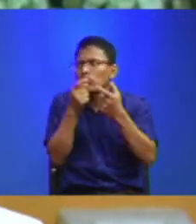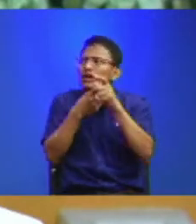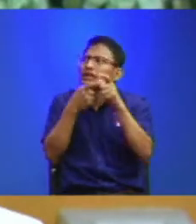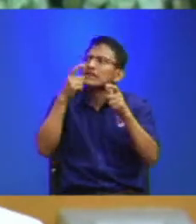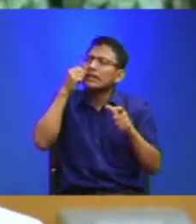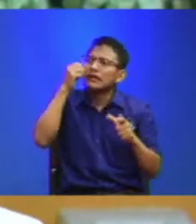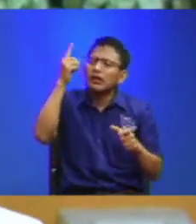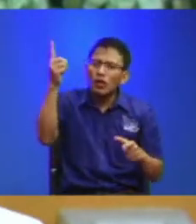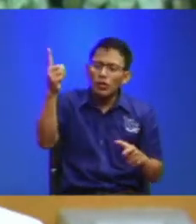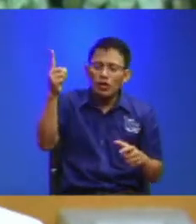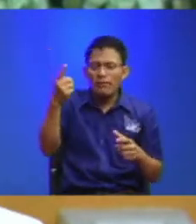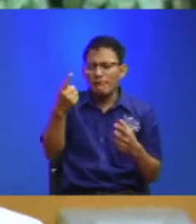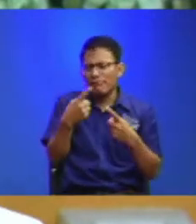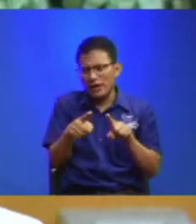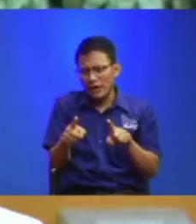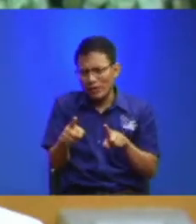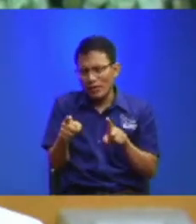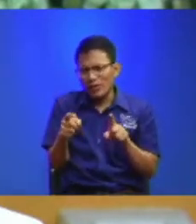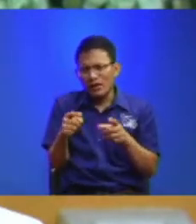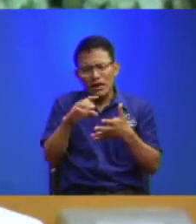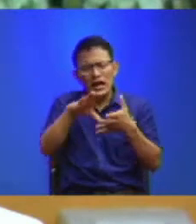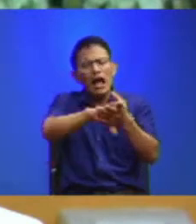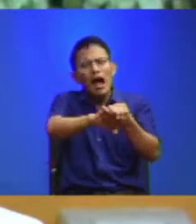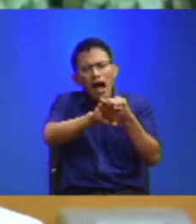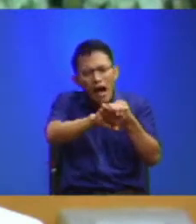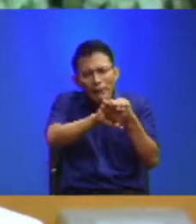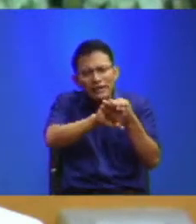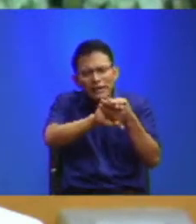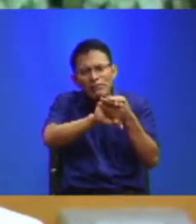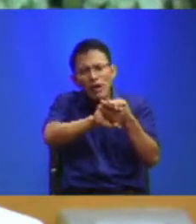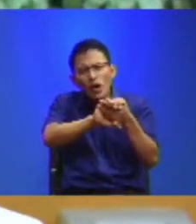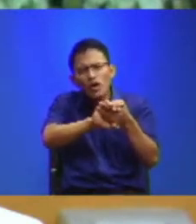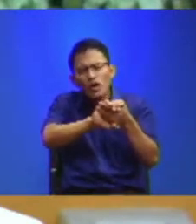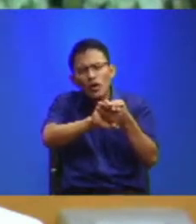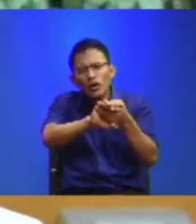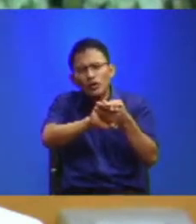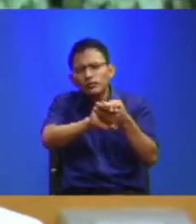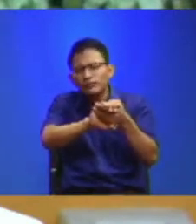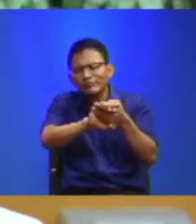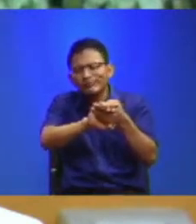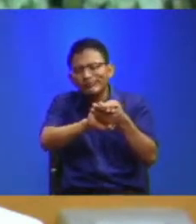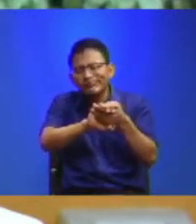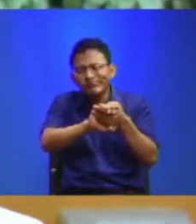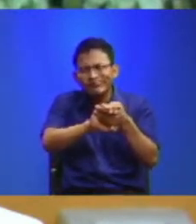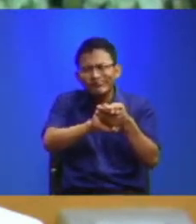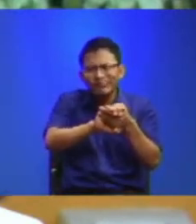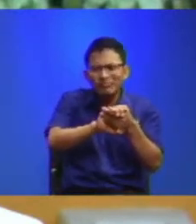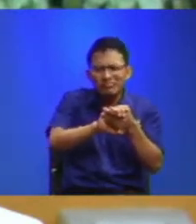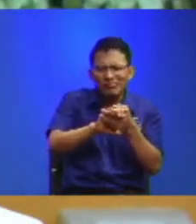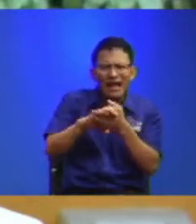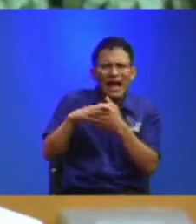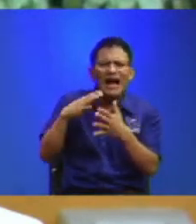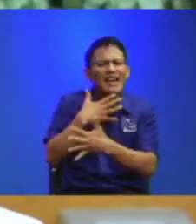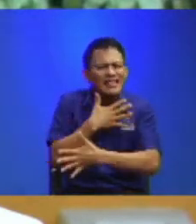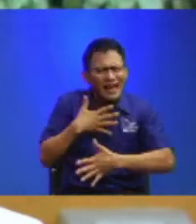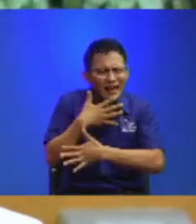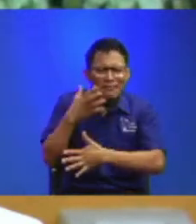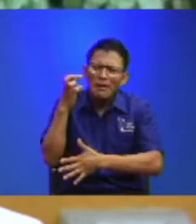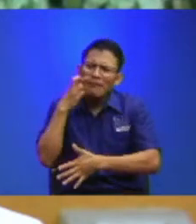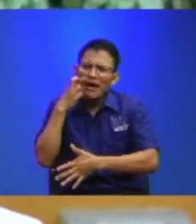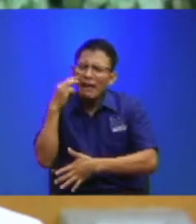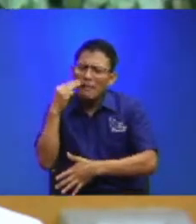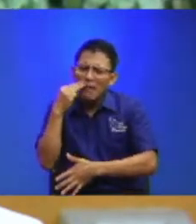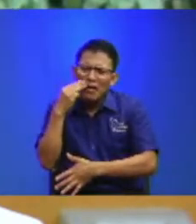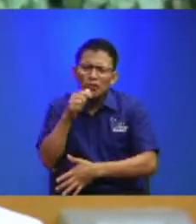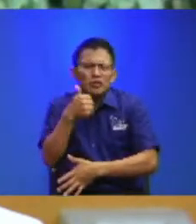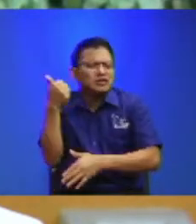cuando se hace por conveniencia, un matrimonio va a ser piedra de tropiezo. Si se va a casar porque